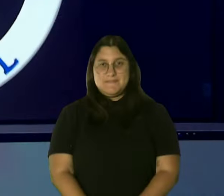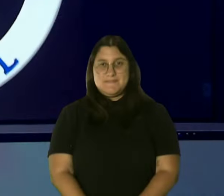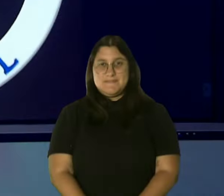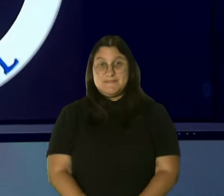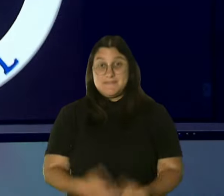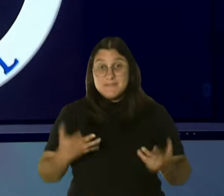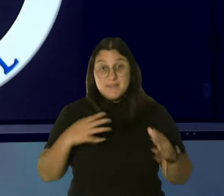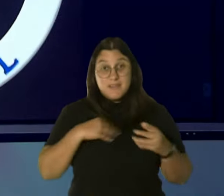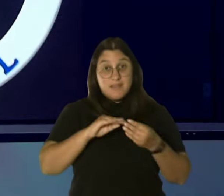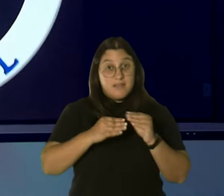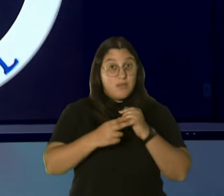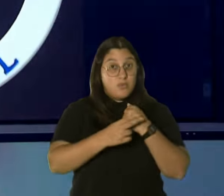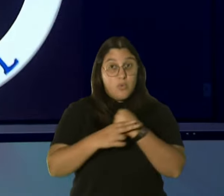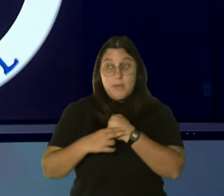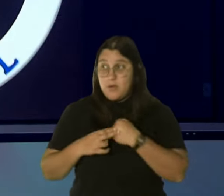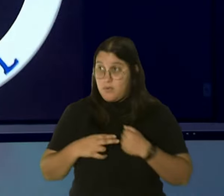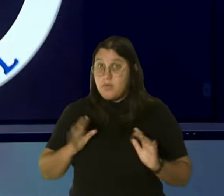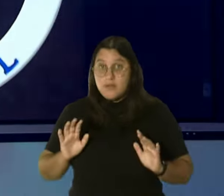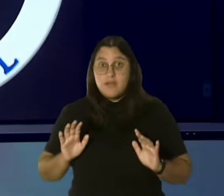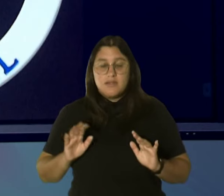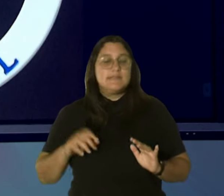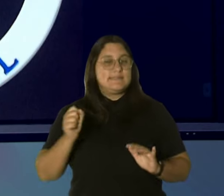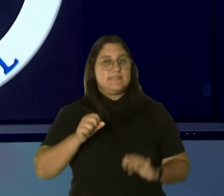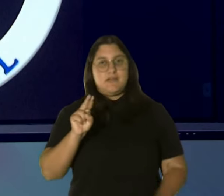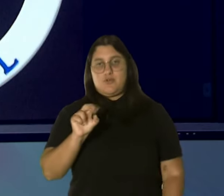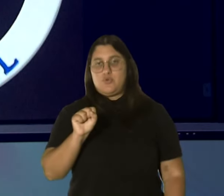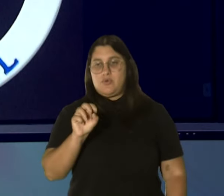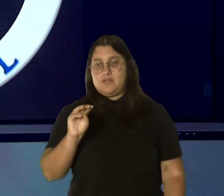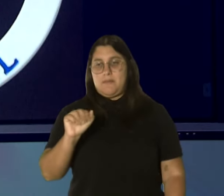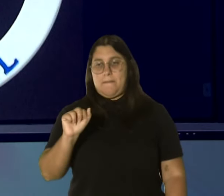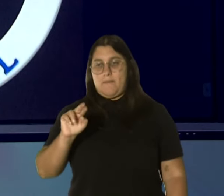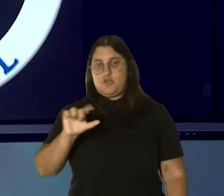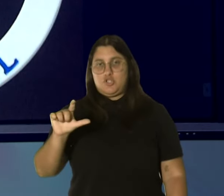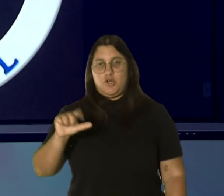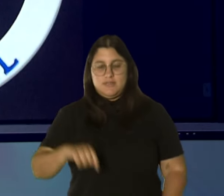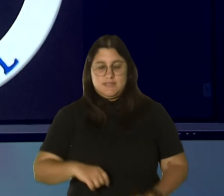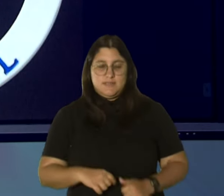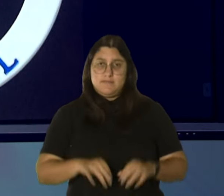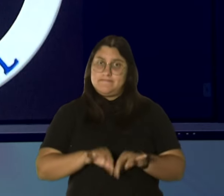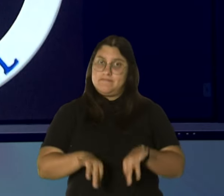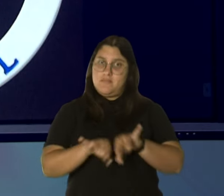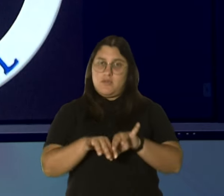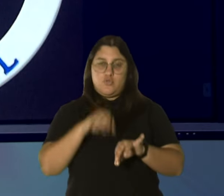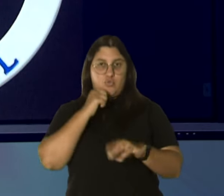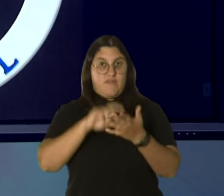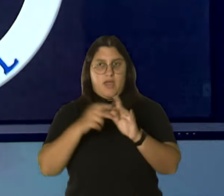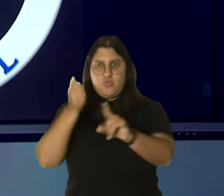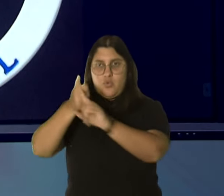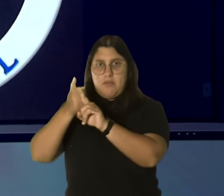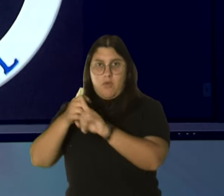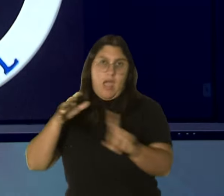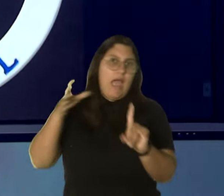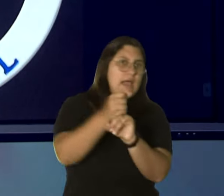anotaron los números telefónicos Sí el small Shop importante no es que usted arreste la persona si la ve por la calle si sabe dónde se